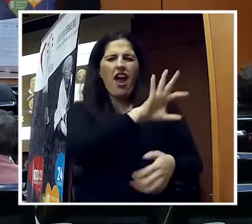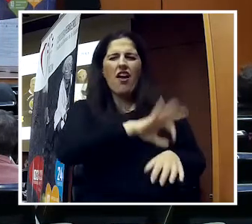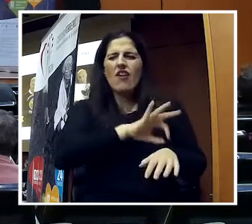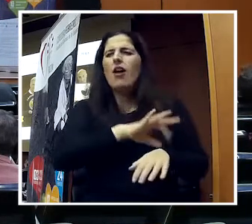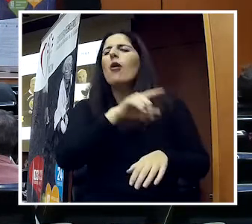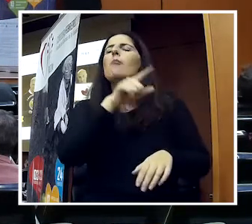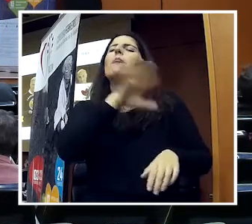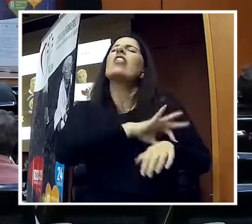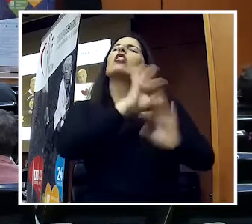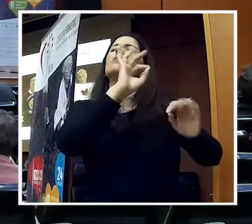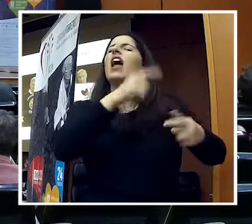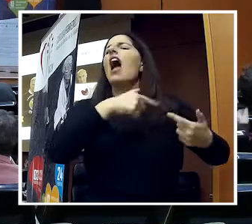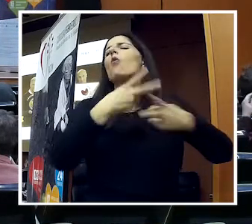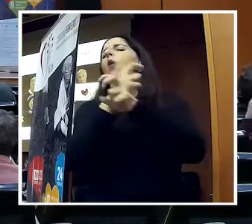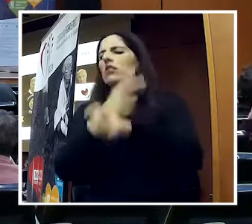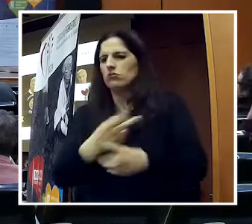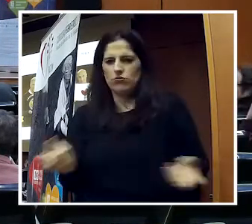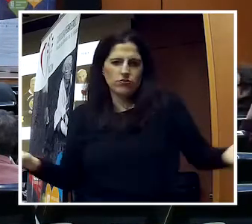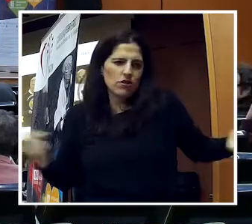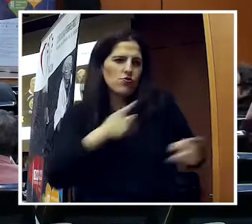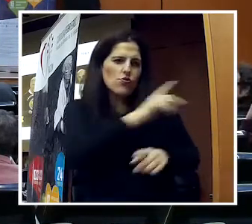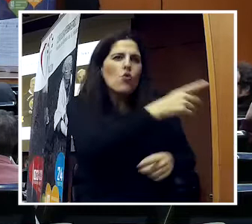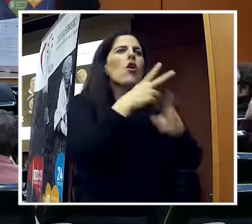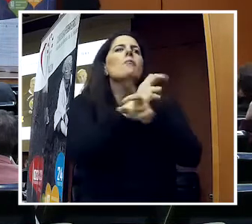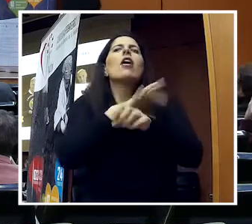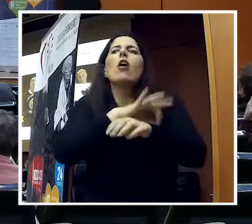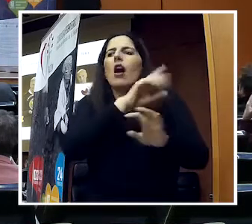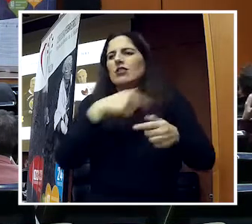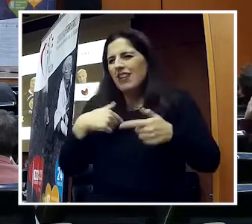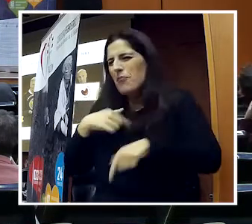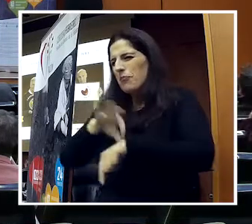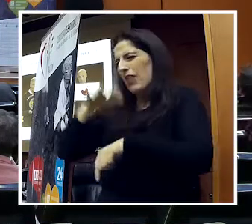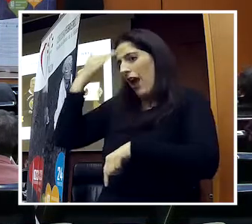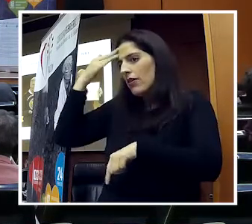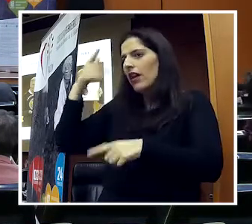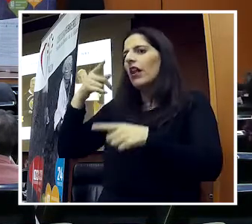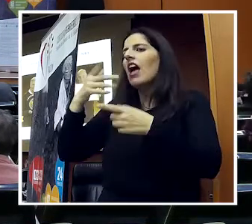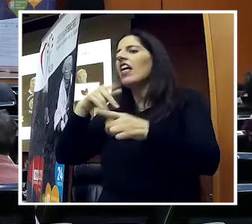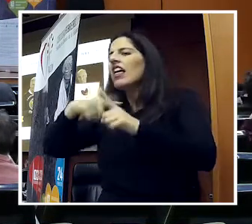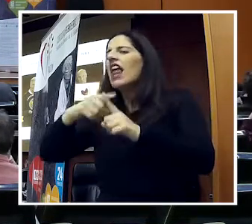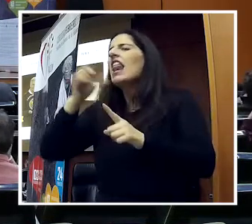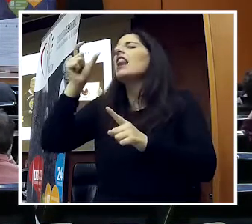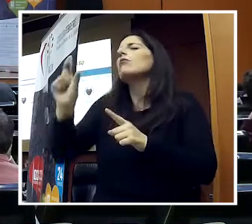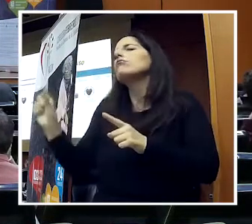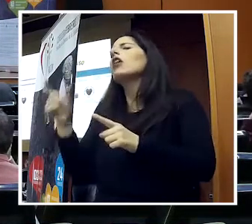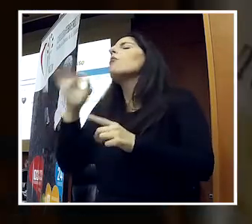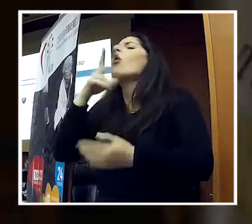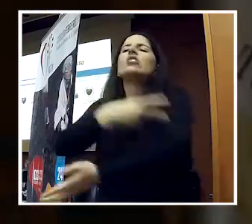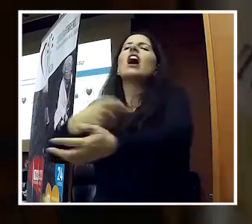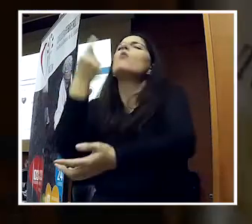basamos en el riesgo del paciente, entonces nunca cifras aisladas probablemente van a decidir cuál es el tratamiento que tenemos que hacer,